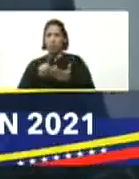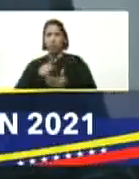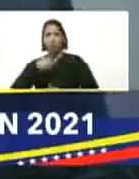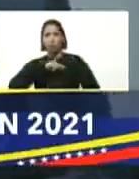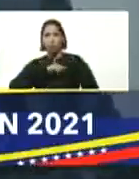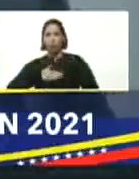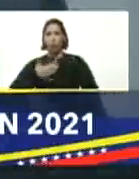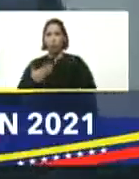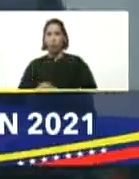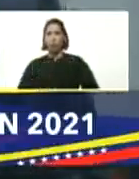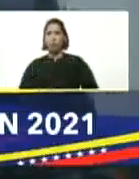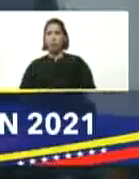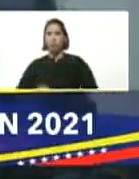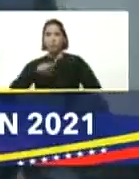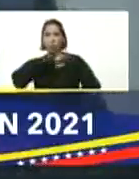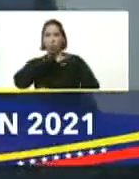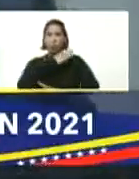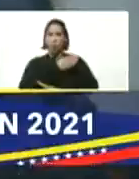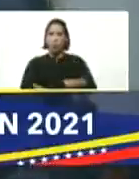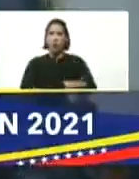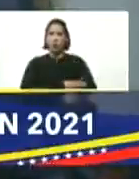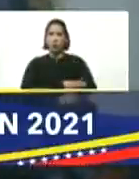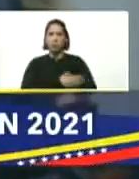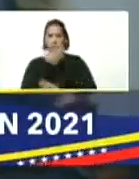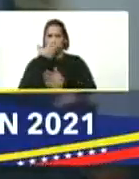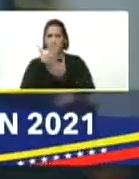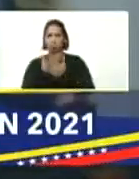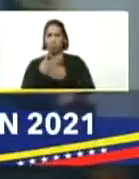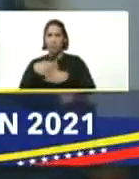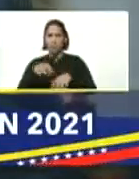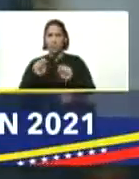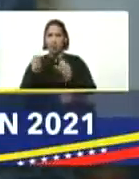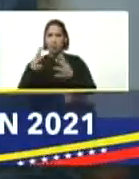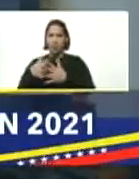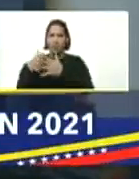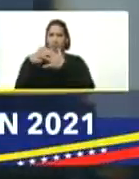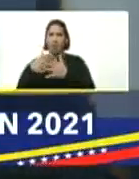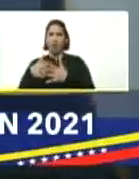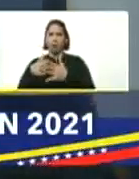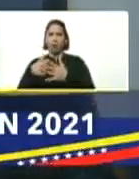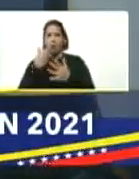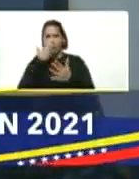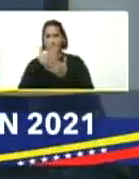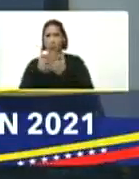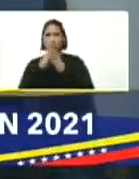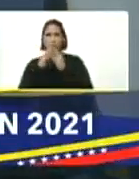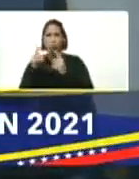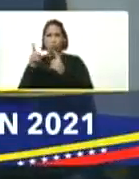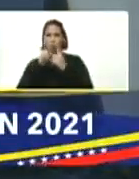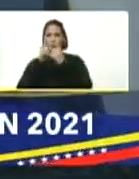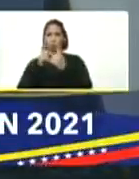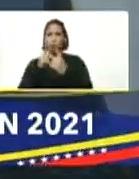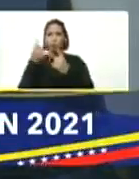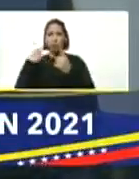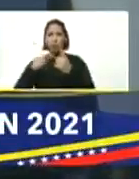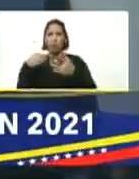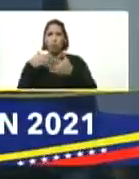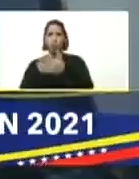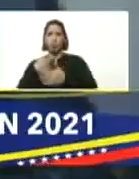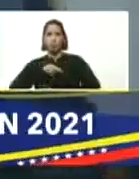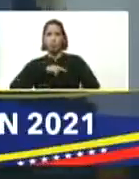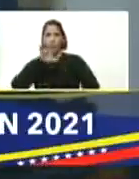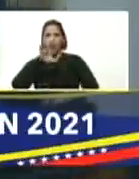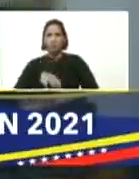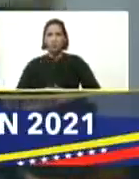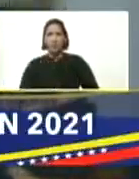podemos fortalecernos ante el Imperio Americano y ante todo este acoso que tiene contra nuestra patria. Es